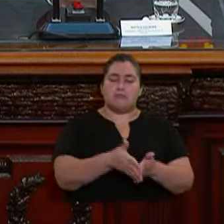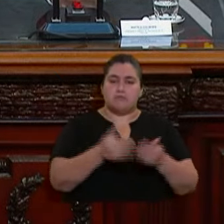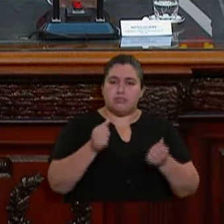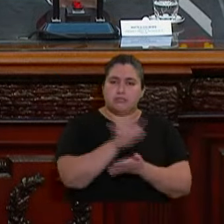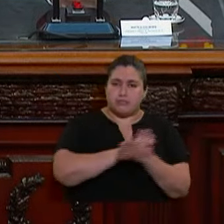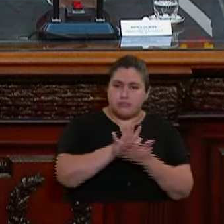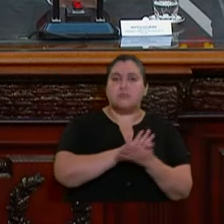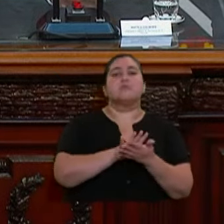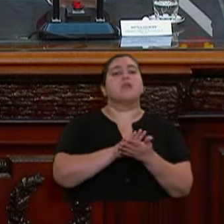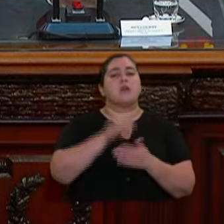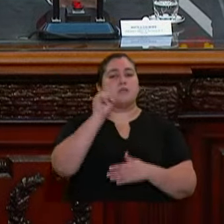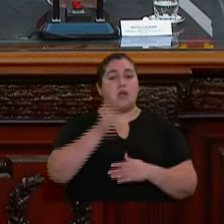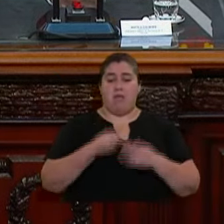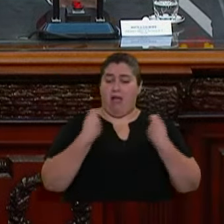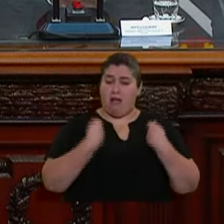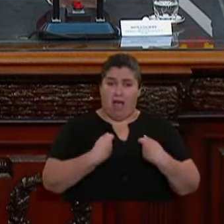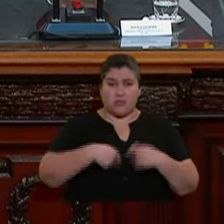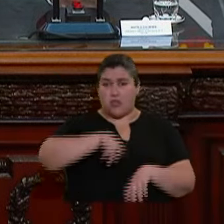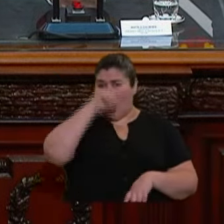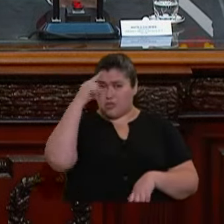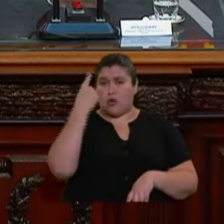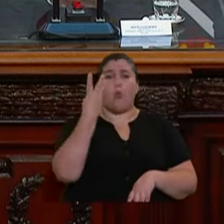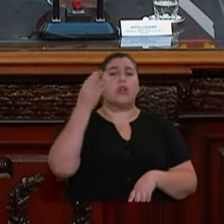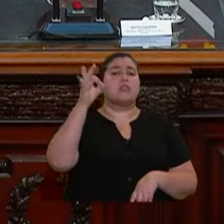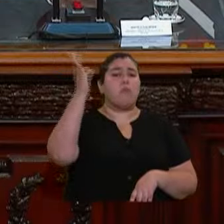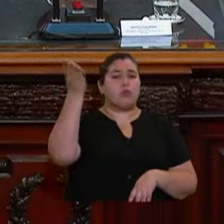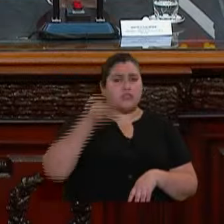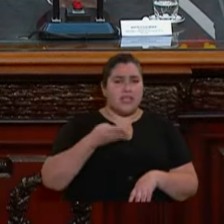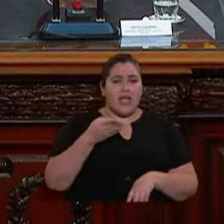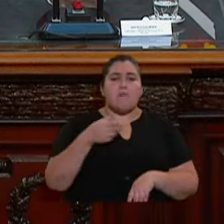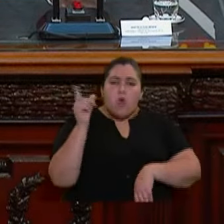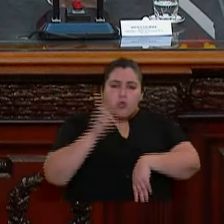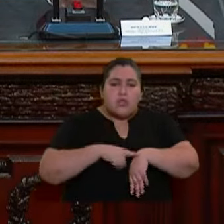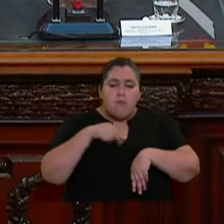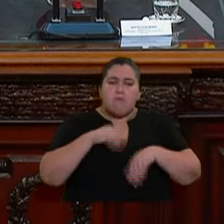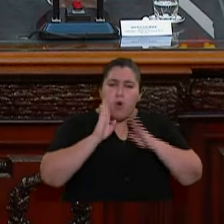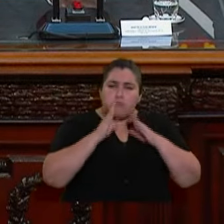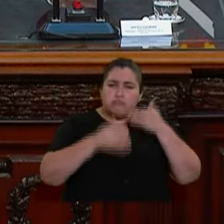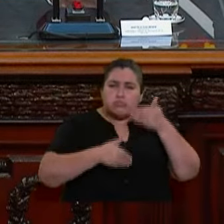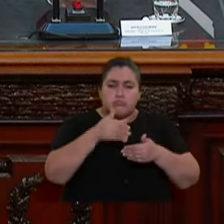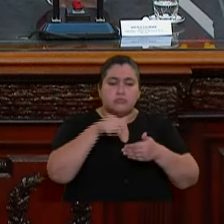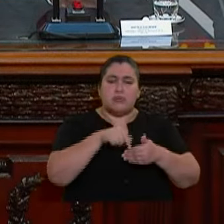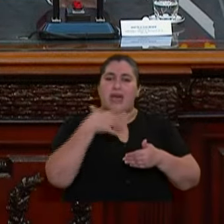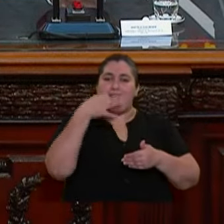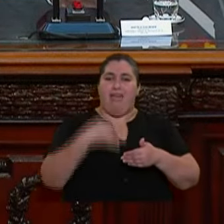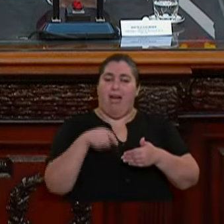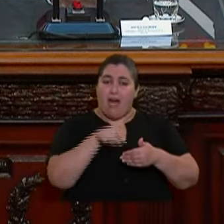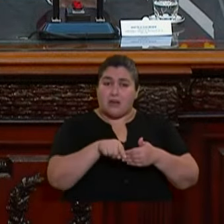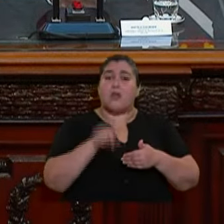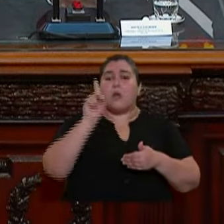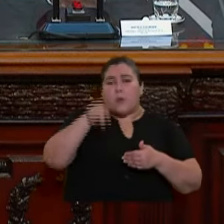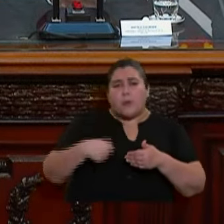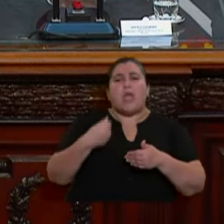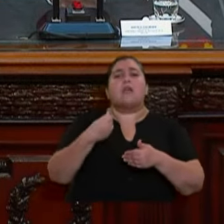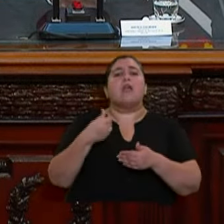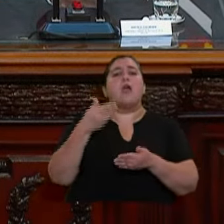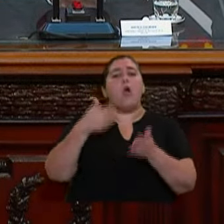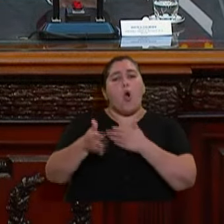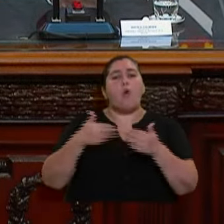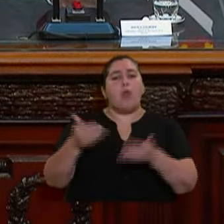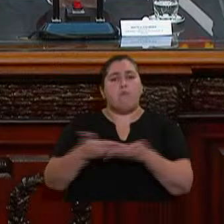Redujimos el gasto primario del Estado Nacional en 40% en términos reales, donde dicho resultado surgió de eliminar la obra